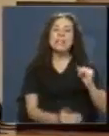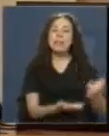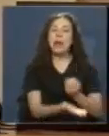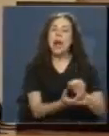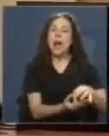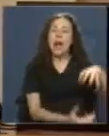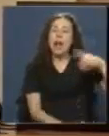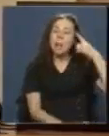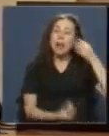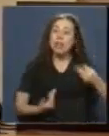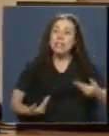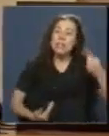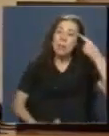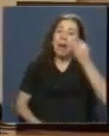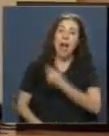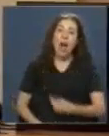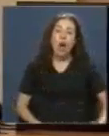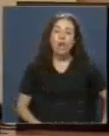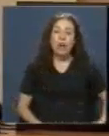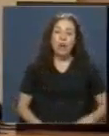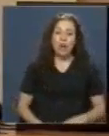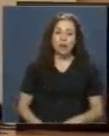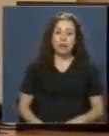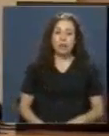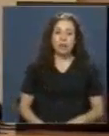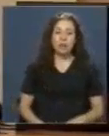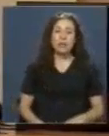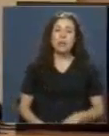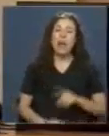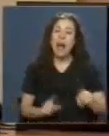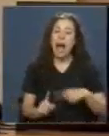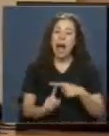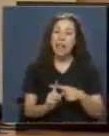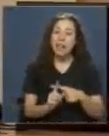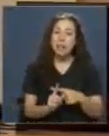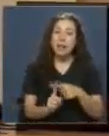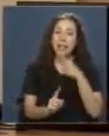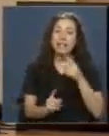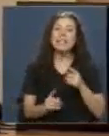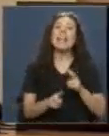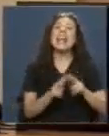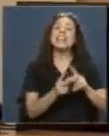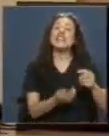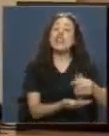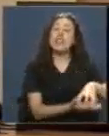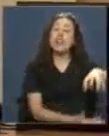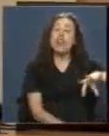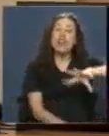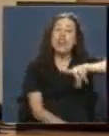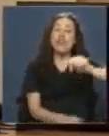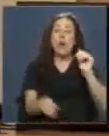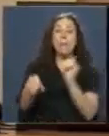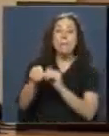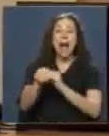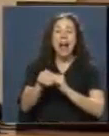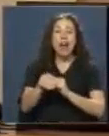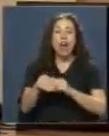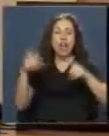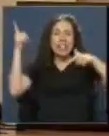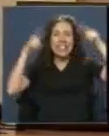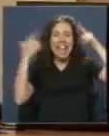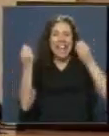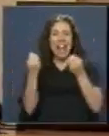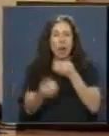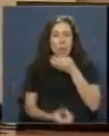eso no sirve para gobernar. Además se dice que incluso empezó su fortuna con un robo en un banco de Talca. ¿Qué cosas se